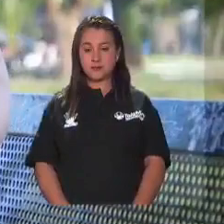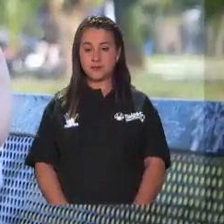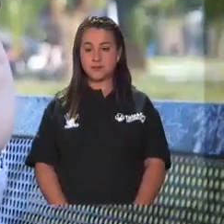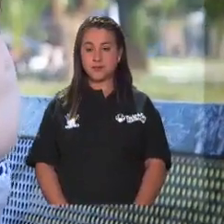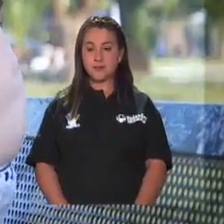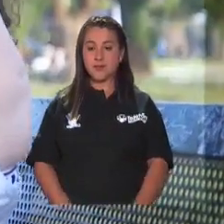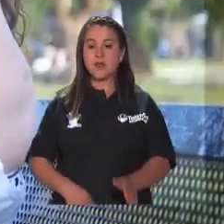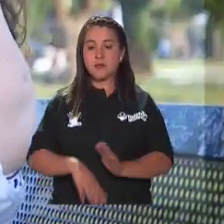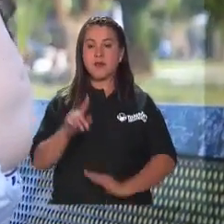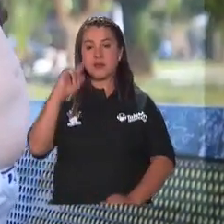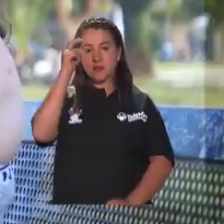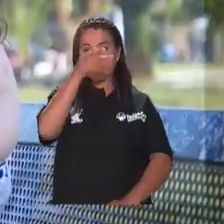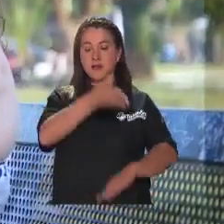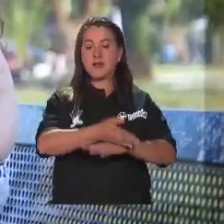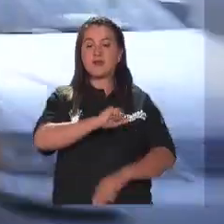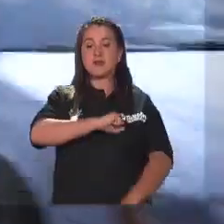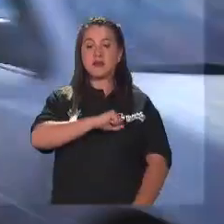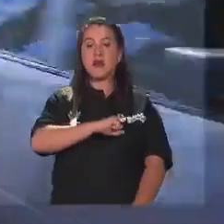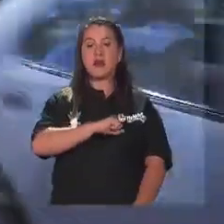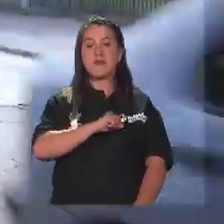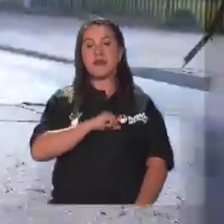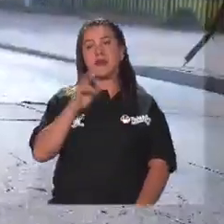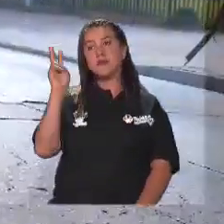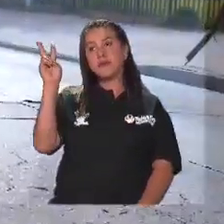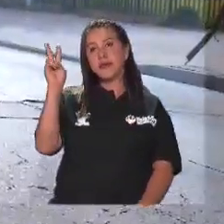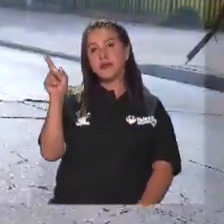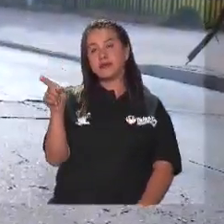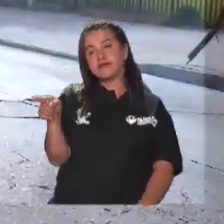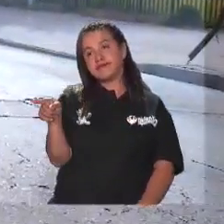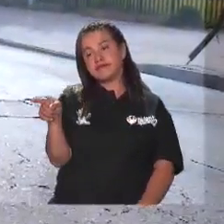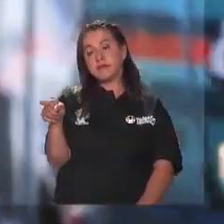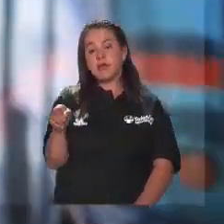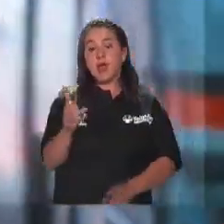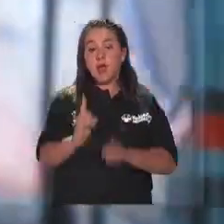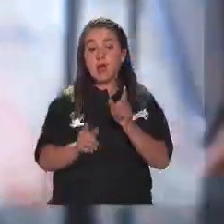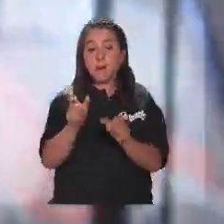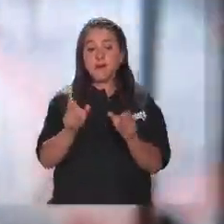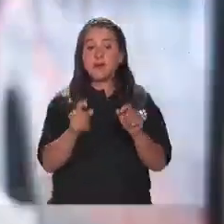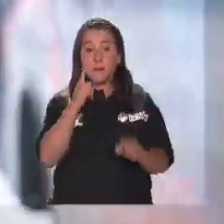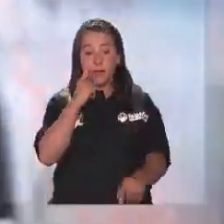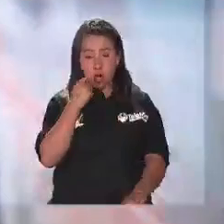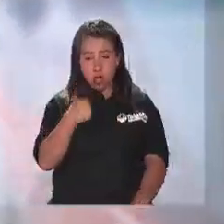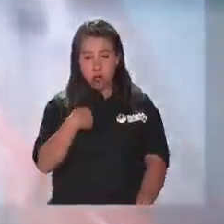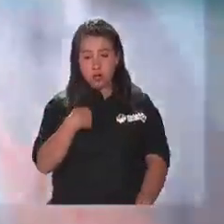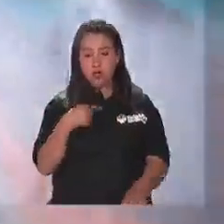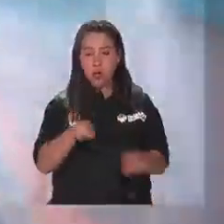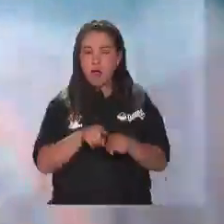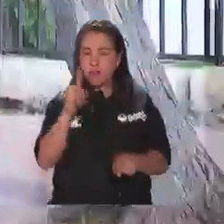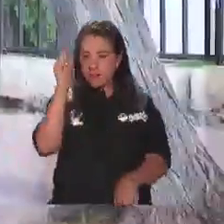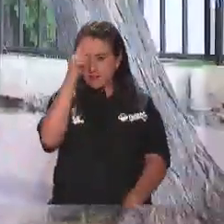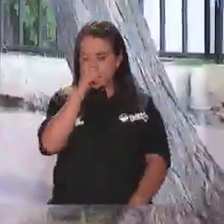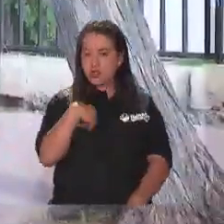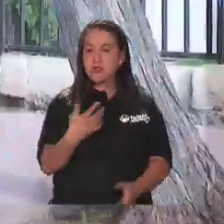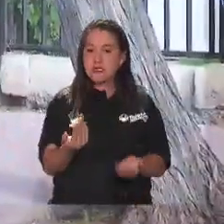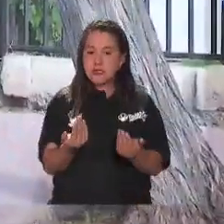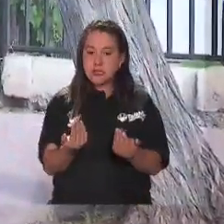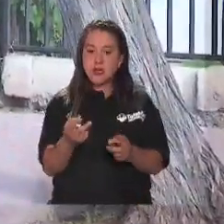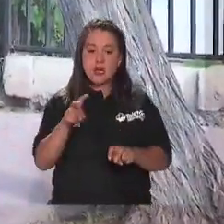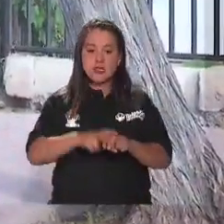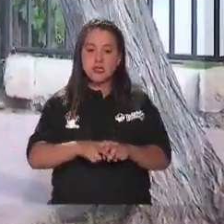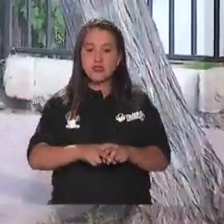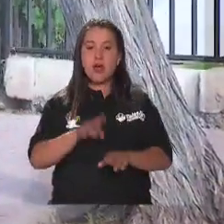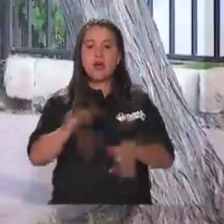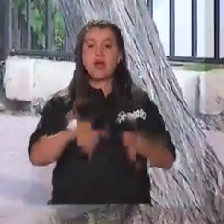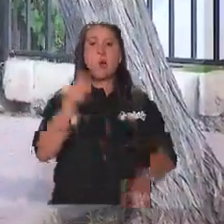Lo que más me cuesta de ir a Santiago es tomar la micro. Aunque muchas personas me conocen, les cuesta darse cuenta que necesito el asiento y muchas veces no me lo